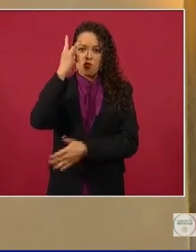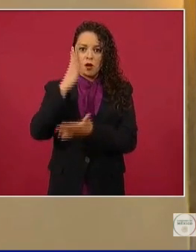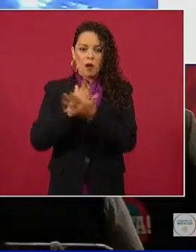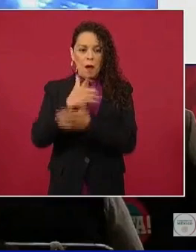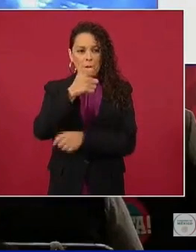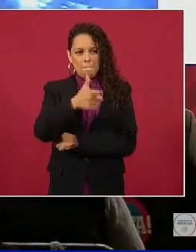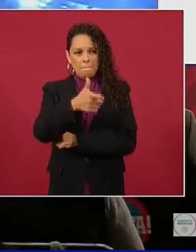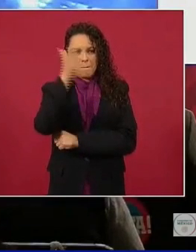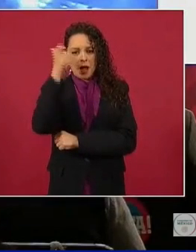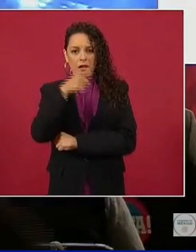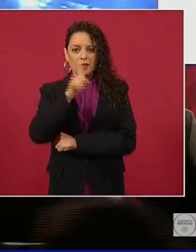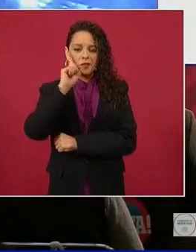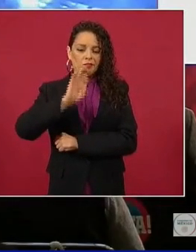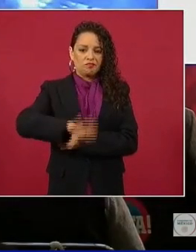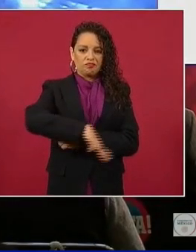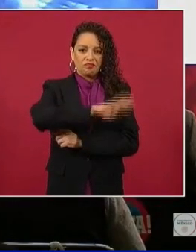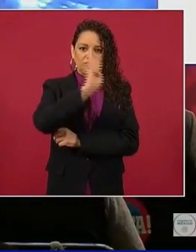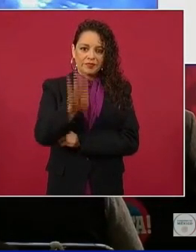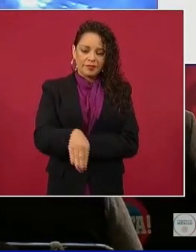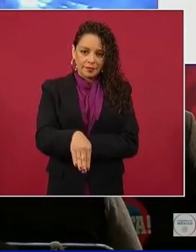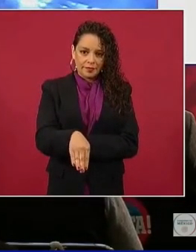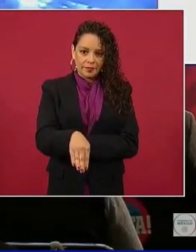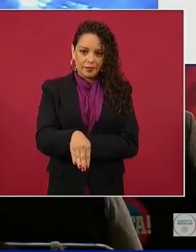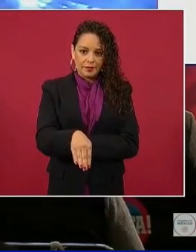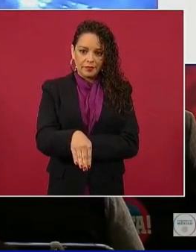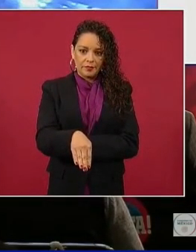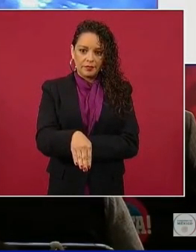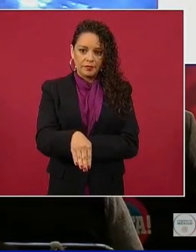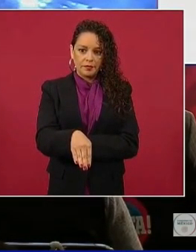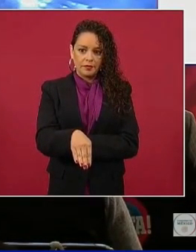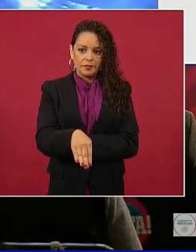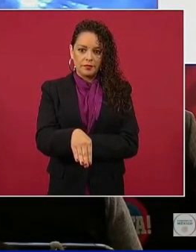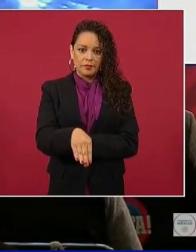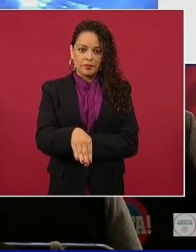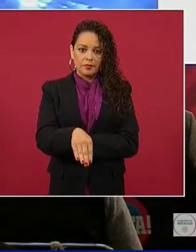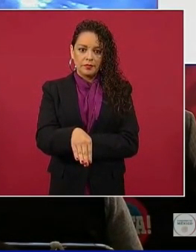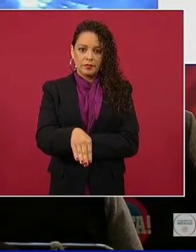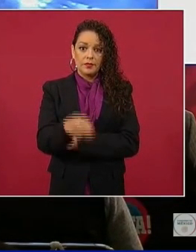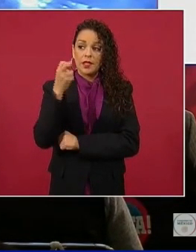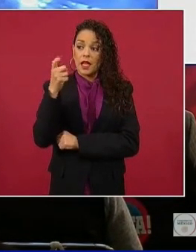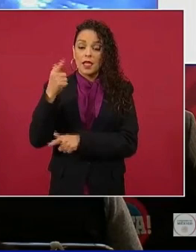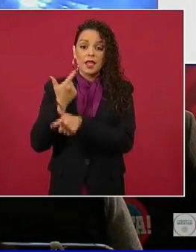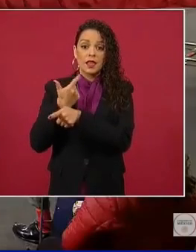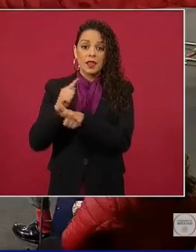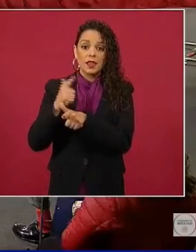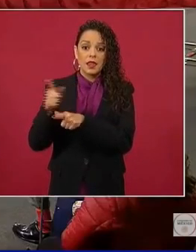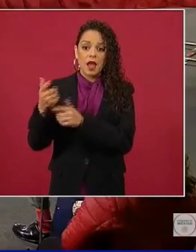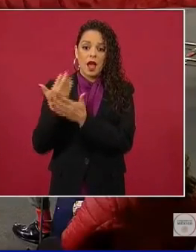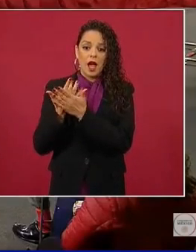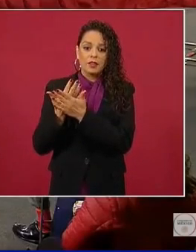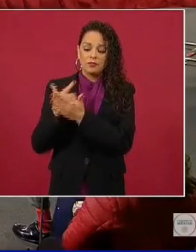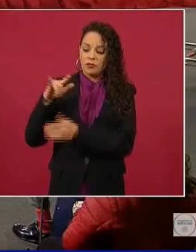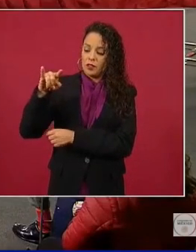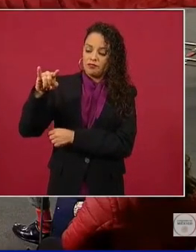con la vida de lourdes maldonado entonces aquí es el momento que está el taxi estacionado